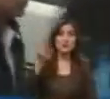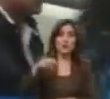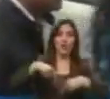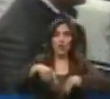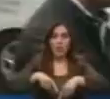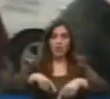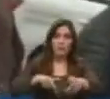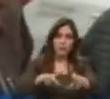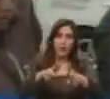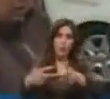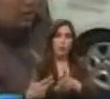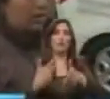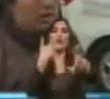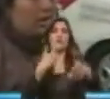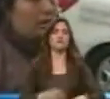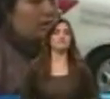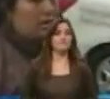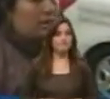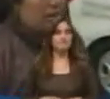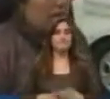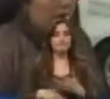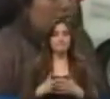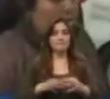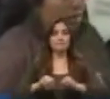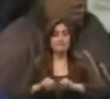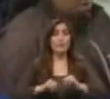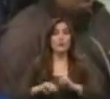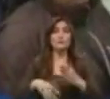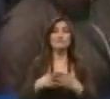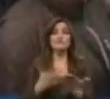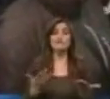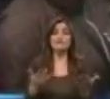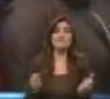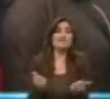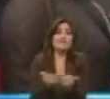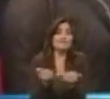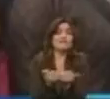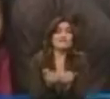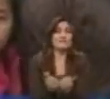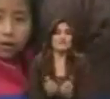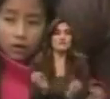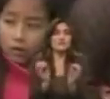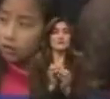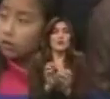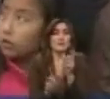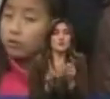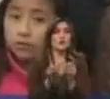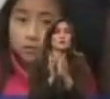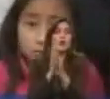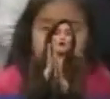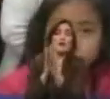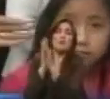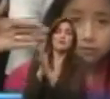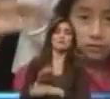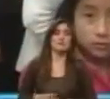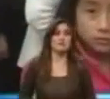las unidades que son parte del Corredor Central Norte se ven completamente abarrotadas y es que se ha duplicado el número de usuarios en esta